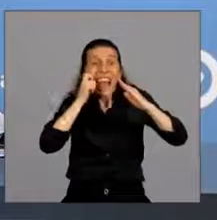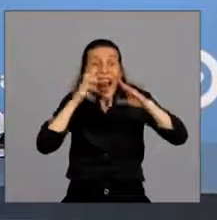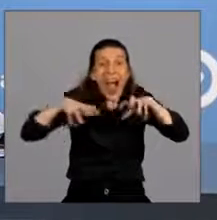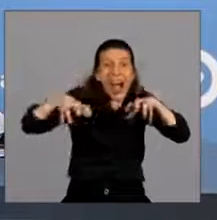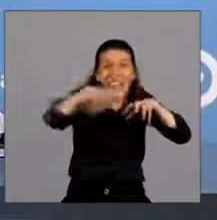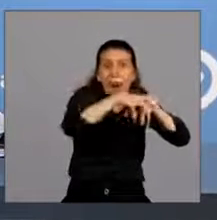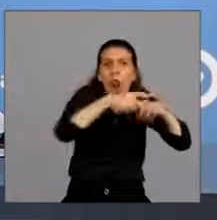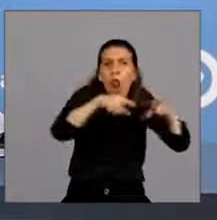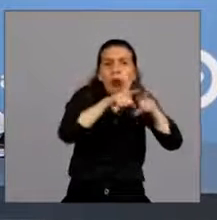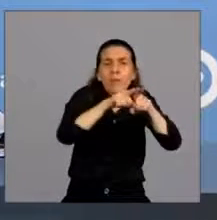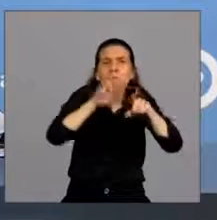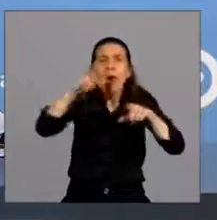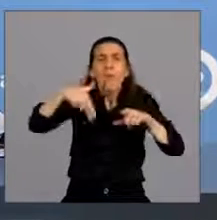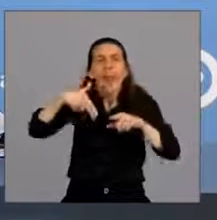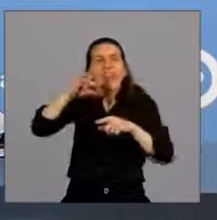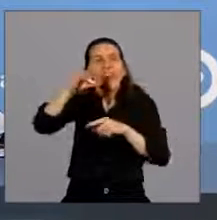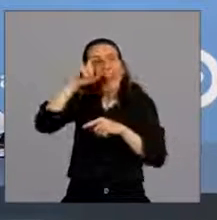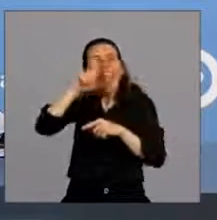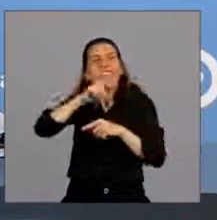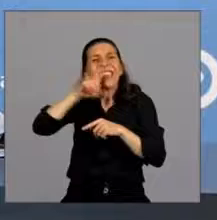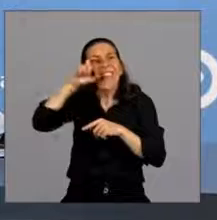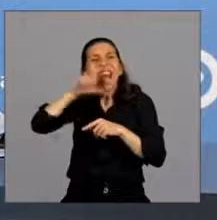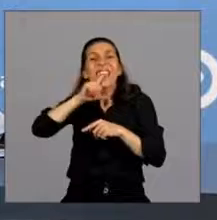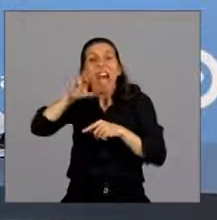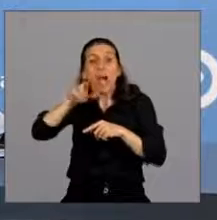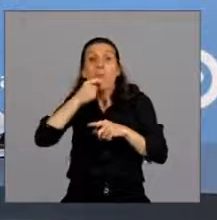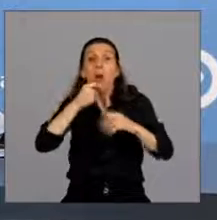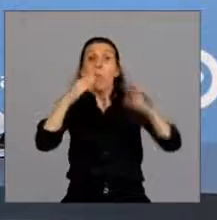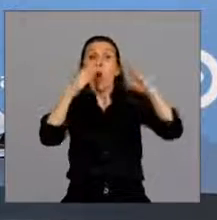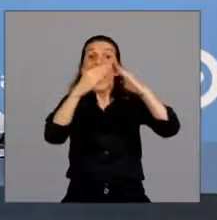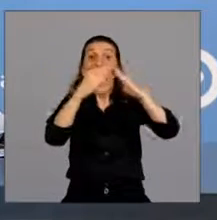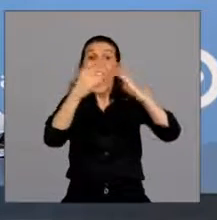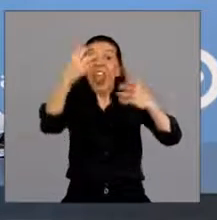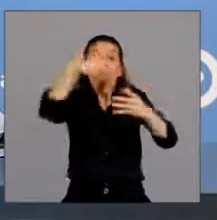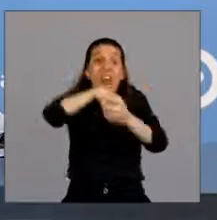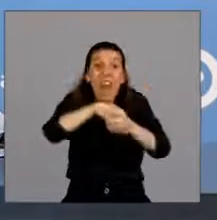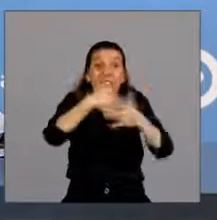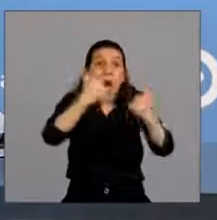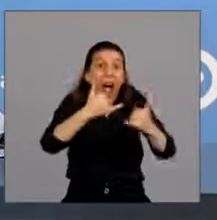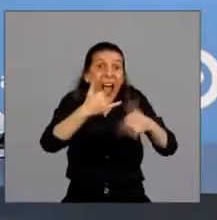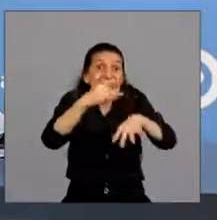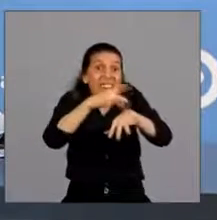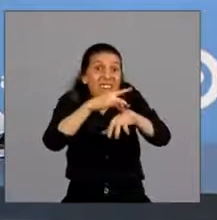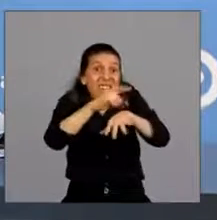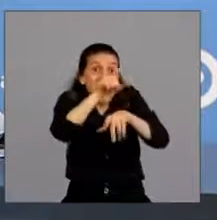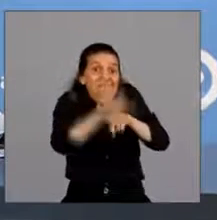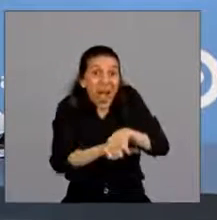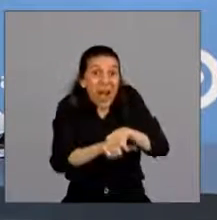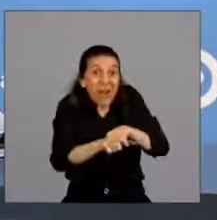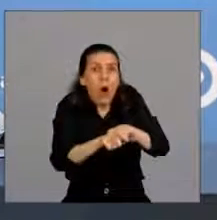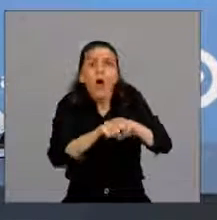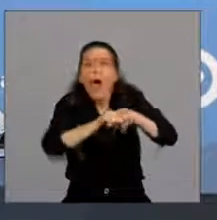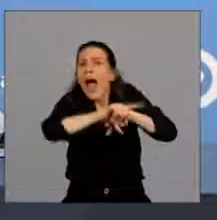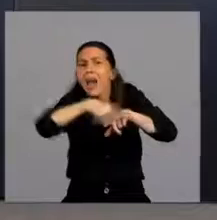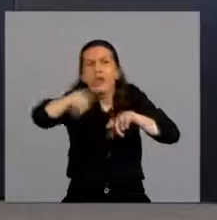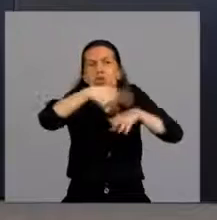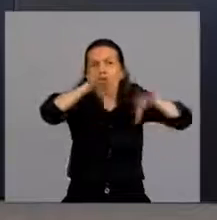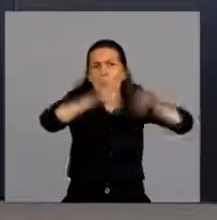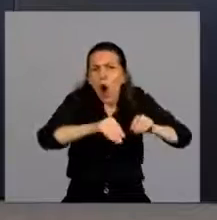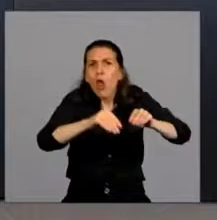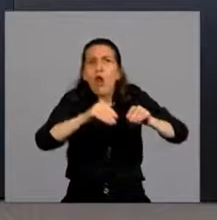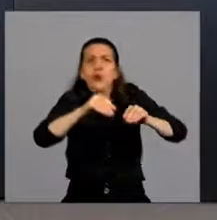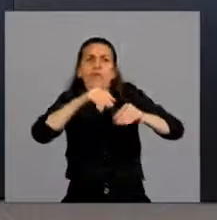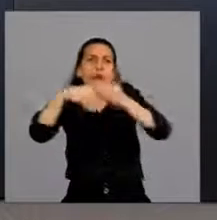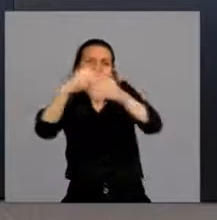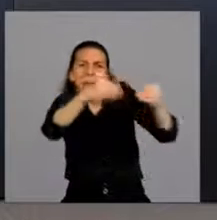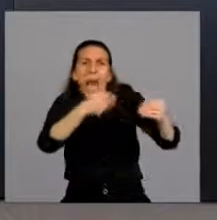al de detectar, donde lo que se hace es, cuando hay un caso, a todos los que estuvieron en contacto estrecho, se les hace el hisopado y el test. Y